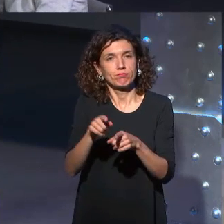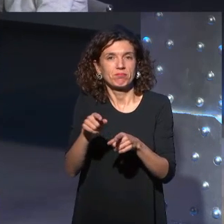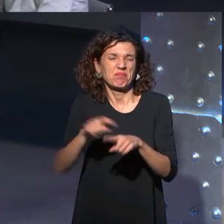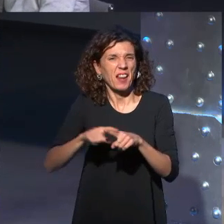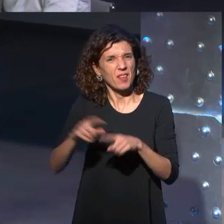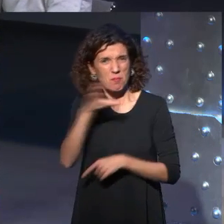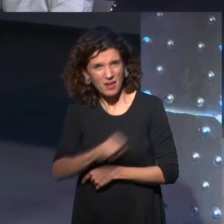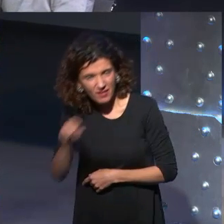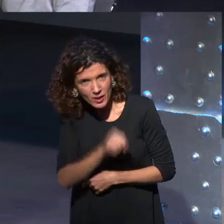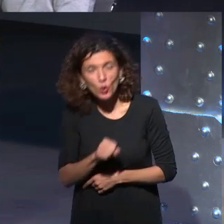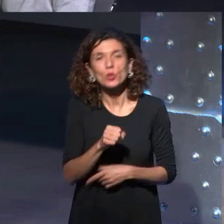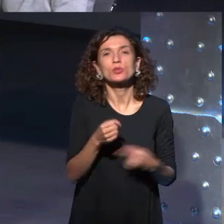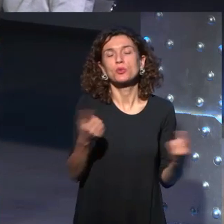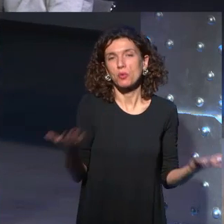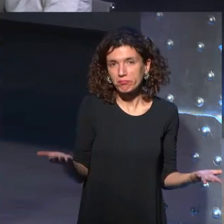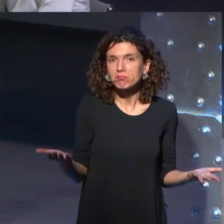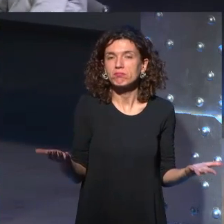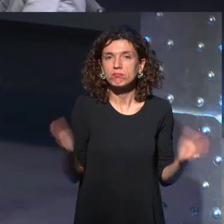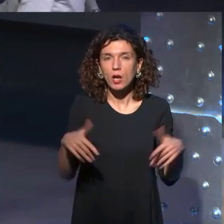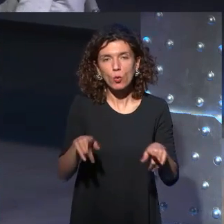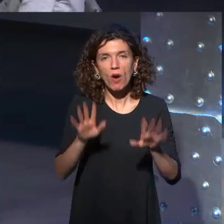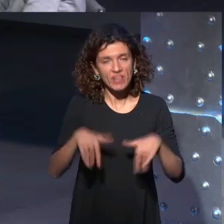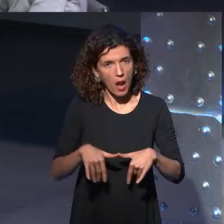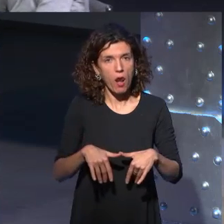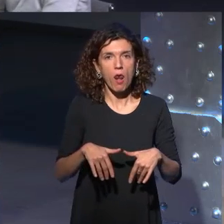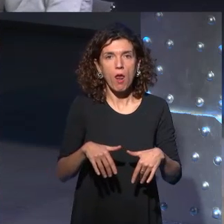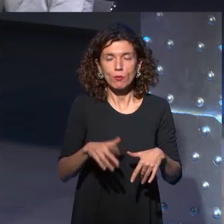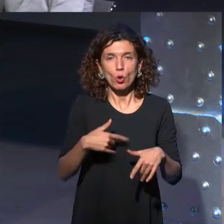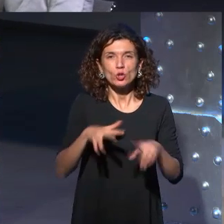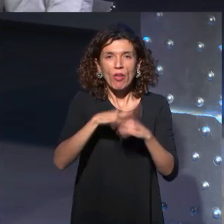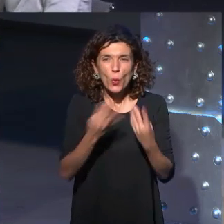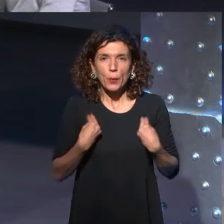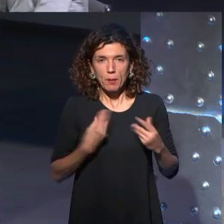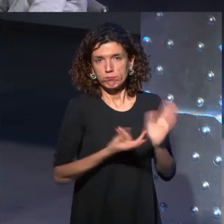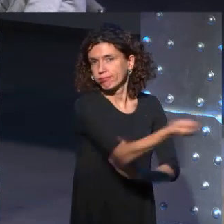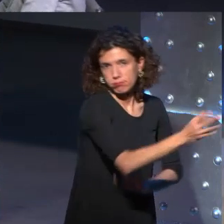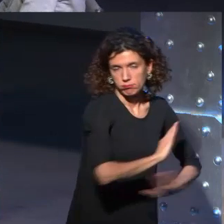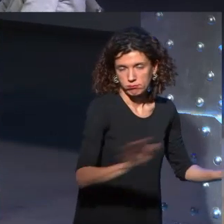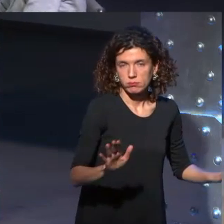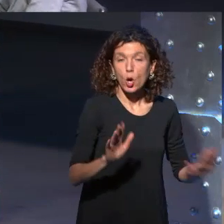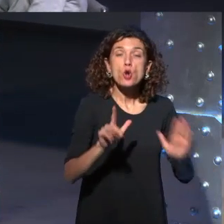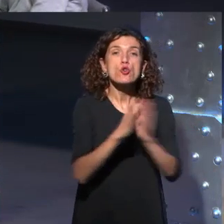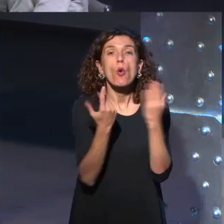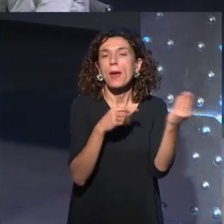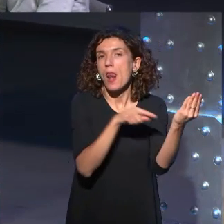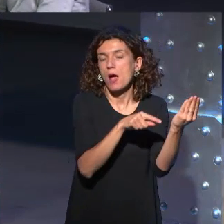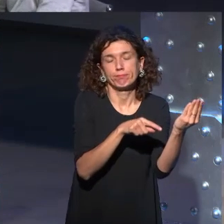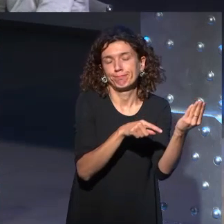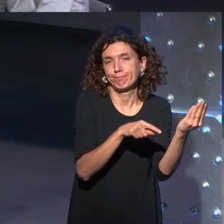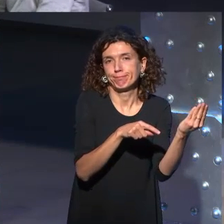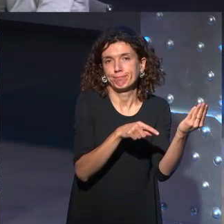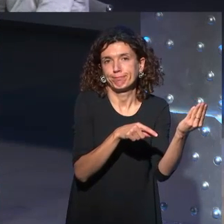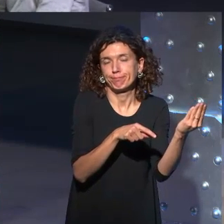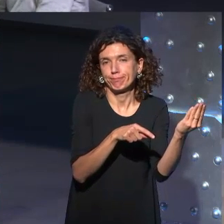maravilloso y que hace que escapa de donde estaba, ¿no? La novela en ese sentido,